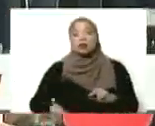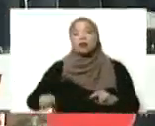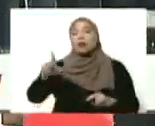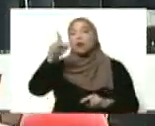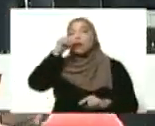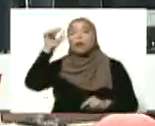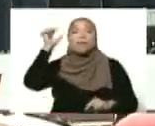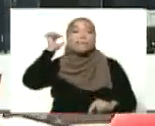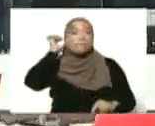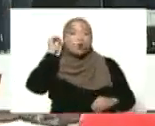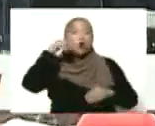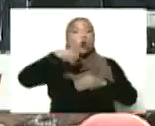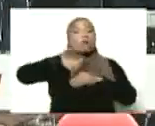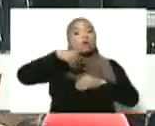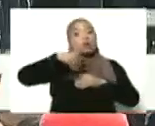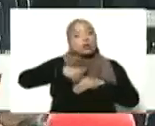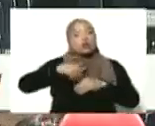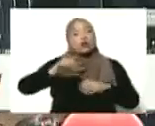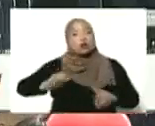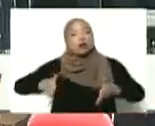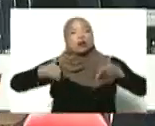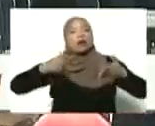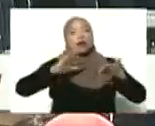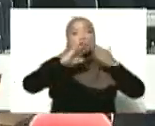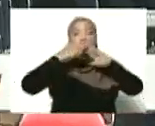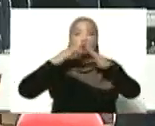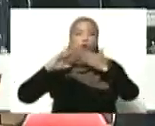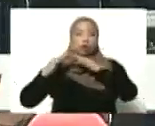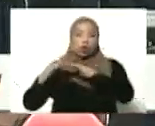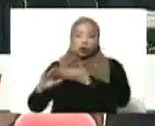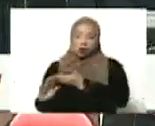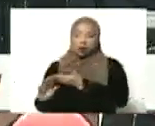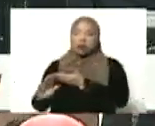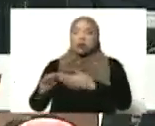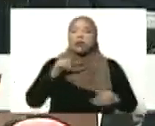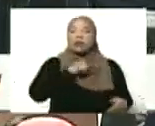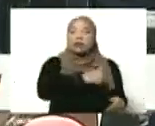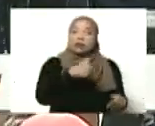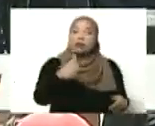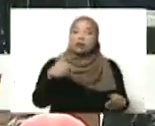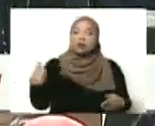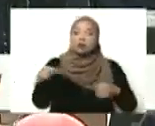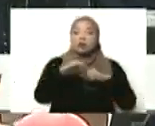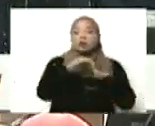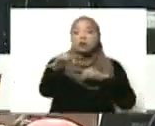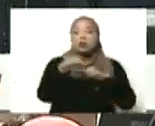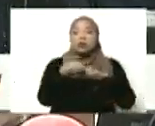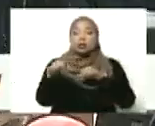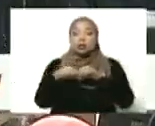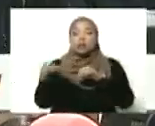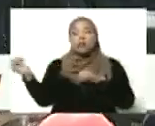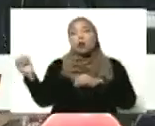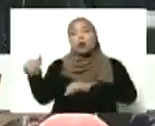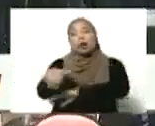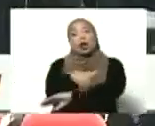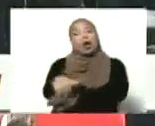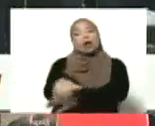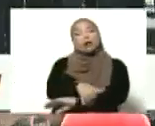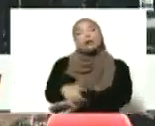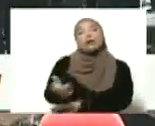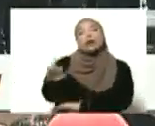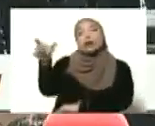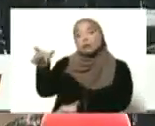sido votadas en cada una de sus calles, municipios. Tiene al compañero de acá de San Felipe que ha sido votado